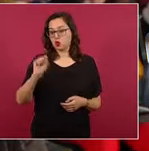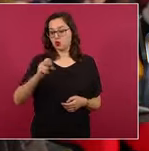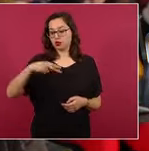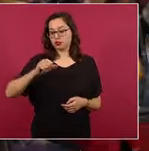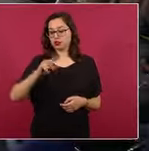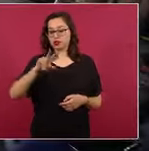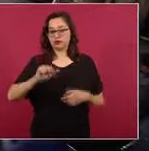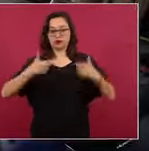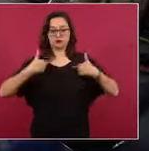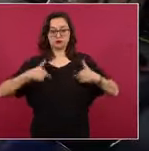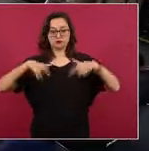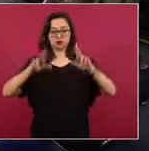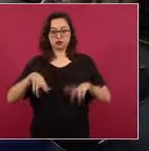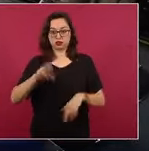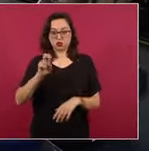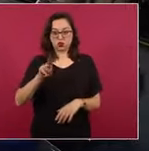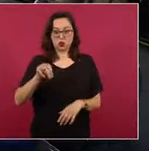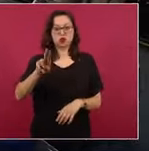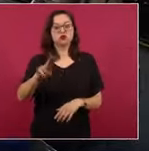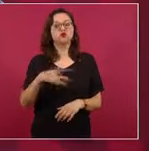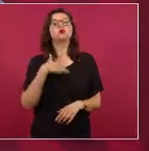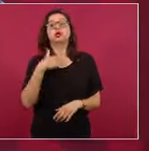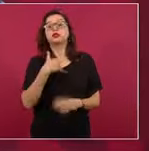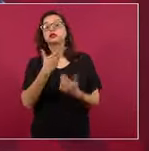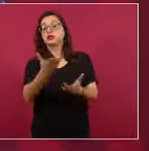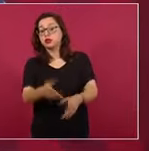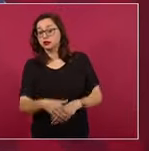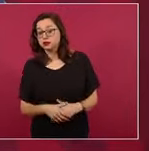ONU? Me parece bien.